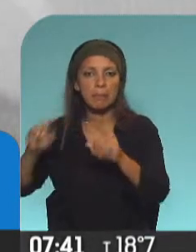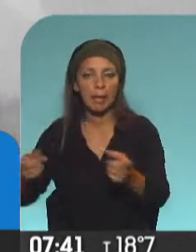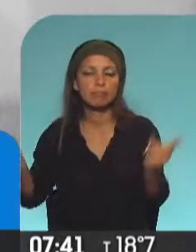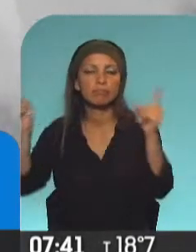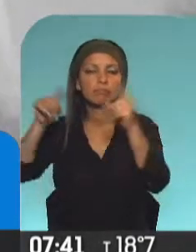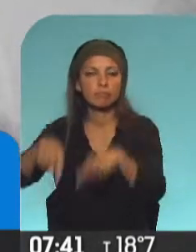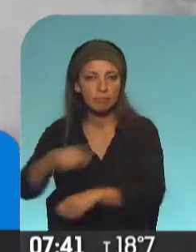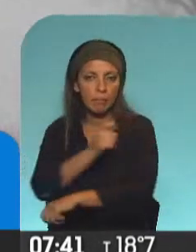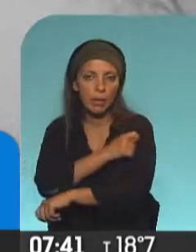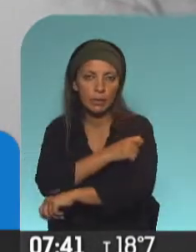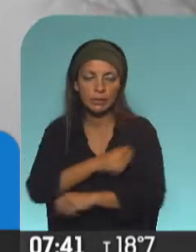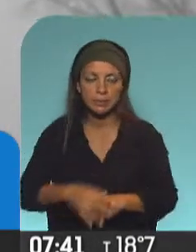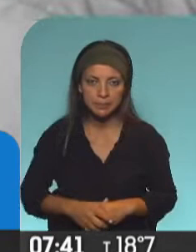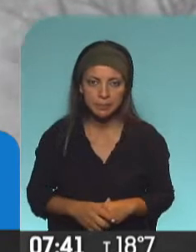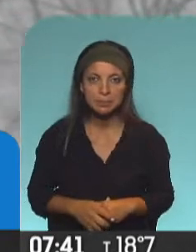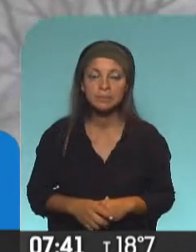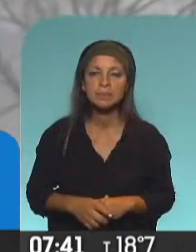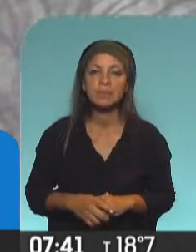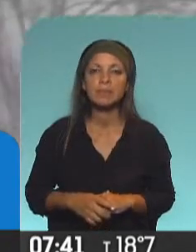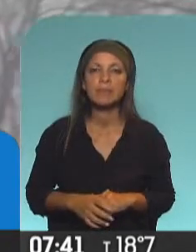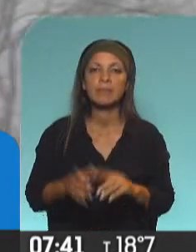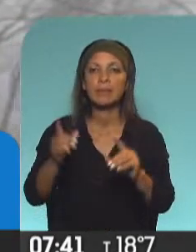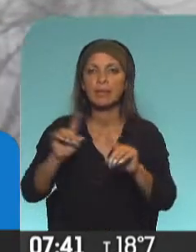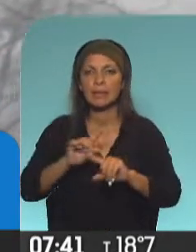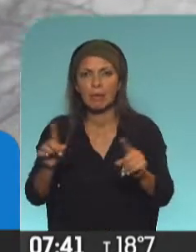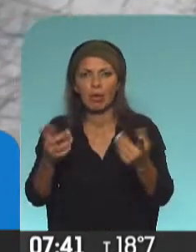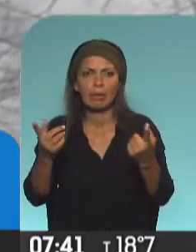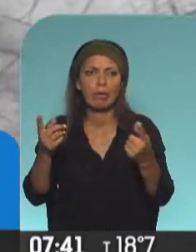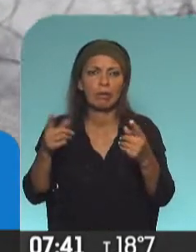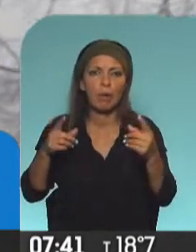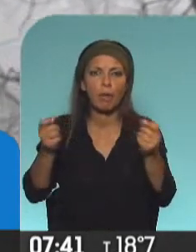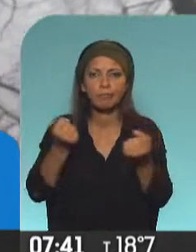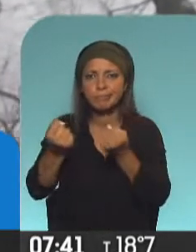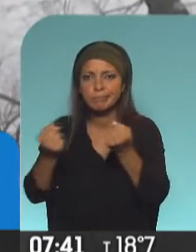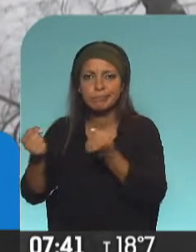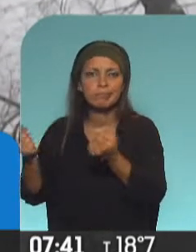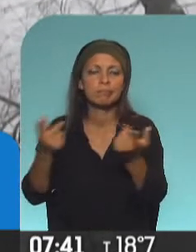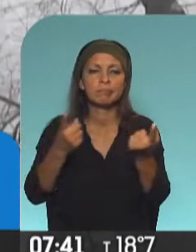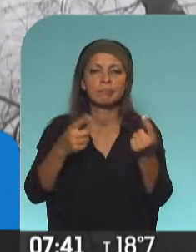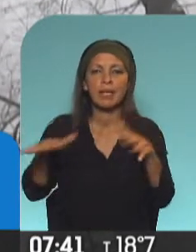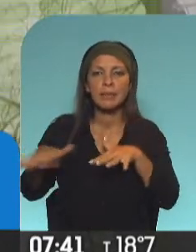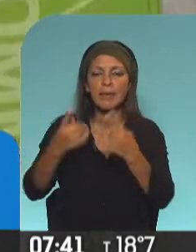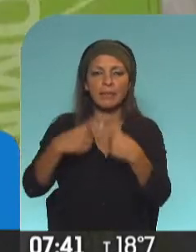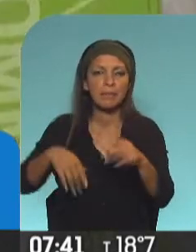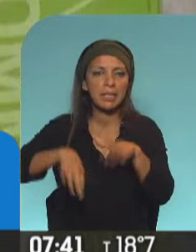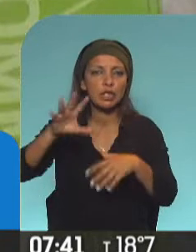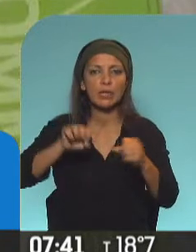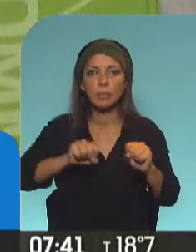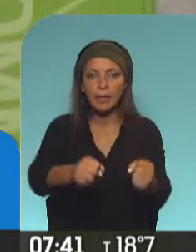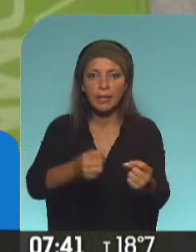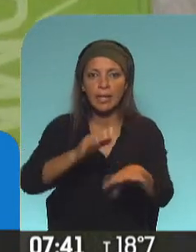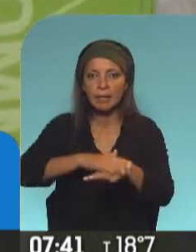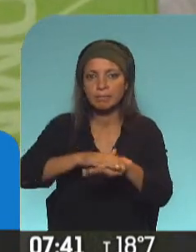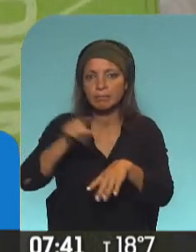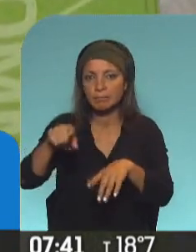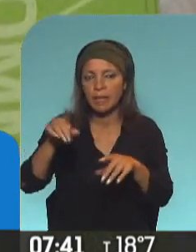reanuda la vacunación. Ni hablar con los traslados, todas las actividades, la mayoría suspendidas precisamente por